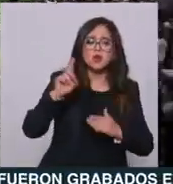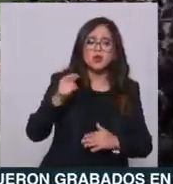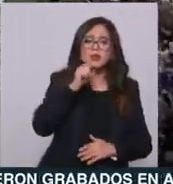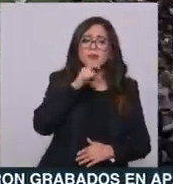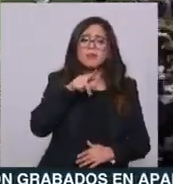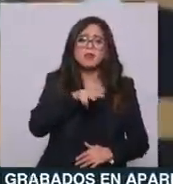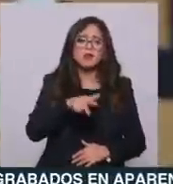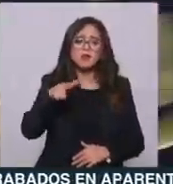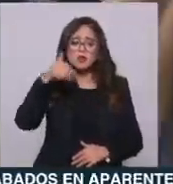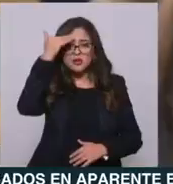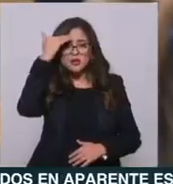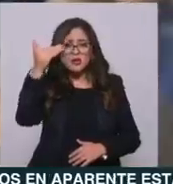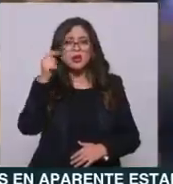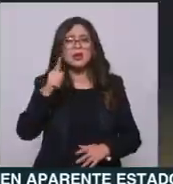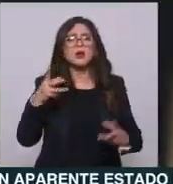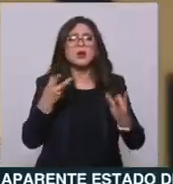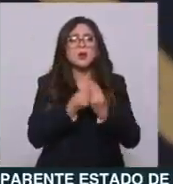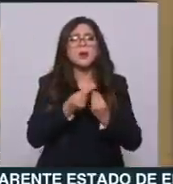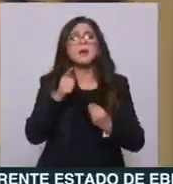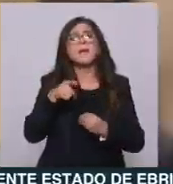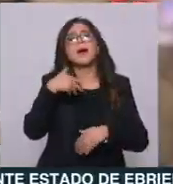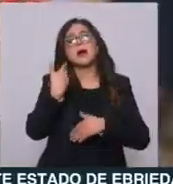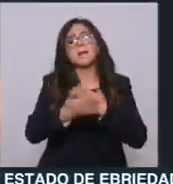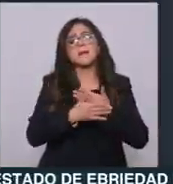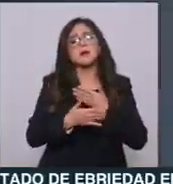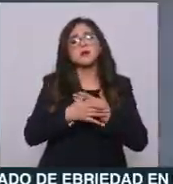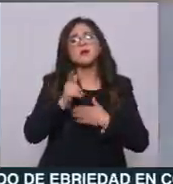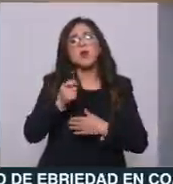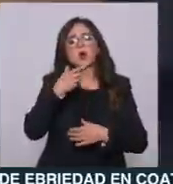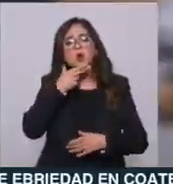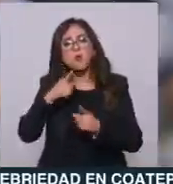por temporada de Odell Beckham Jr., hasta entonces el